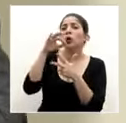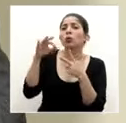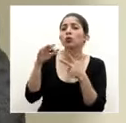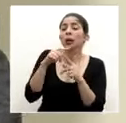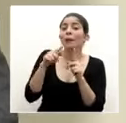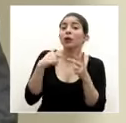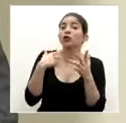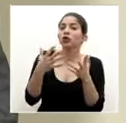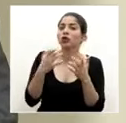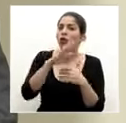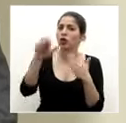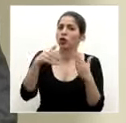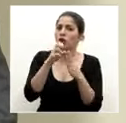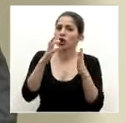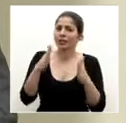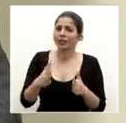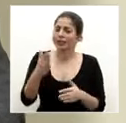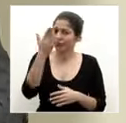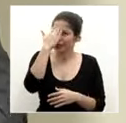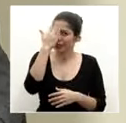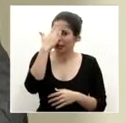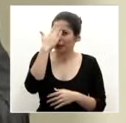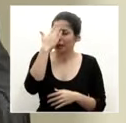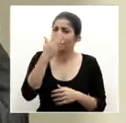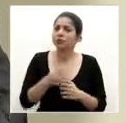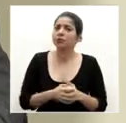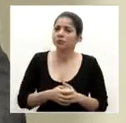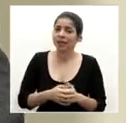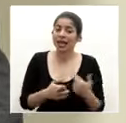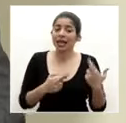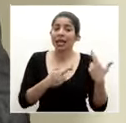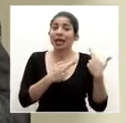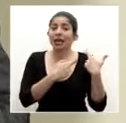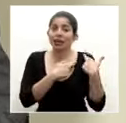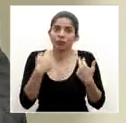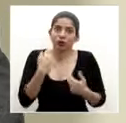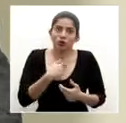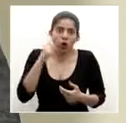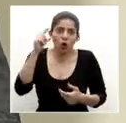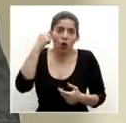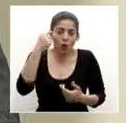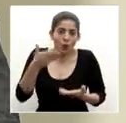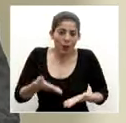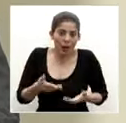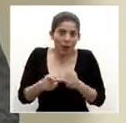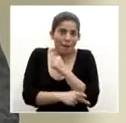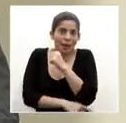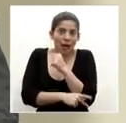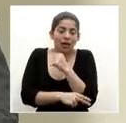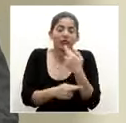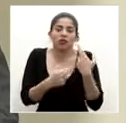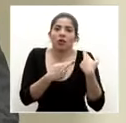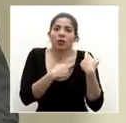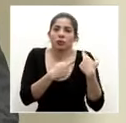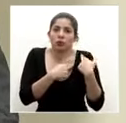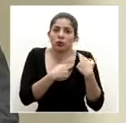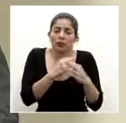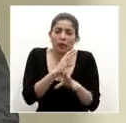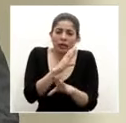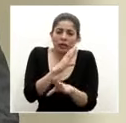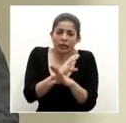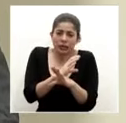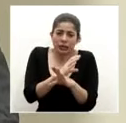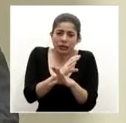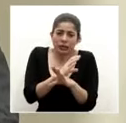Pero yo quiero que todos los costarricenses sepan que es responsabilidad nuestra, del Gobierno de la República, de mantener, cuidar